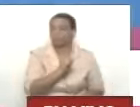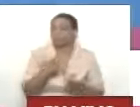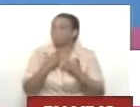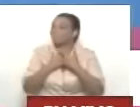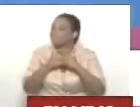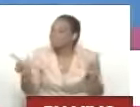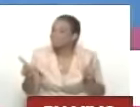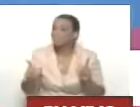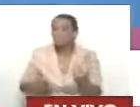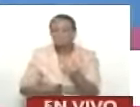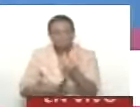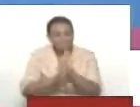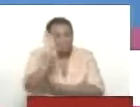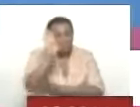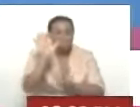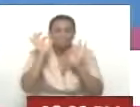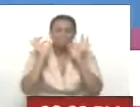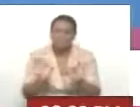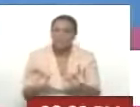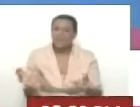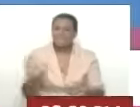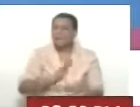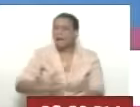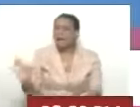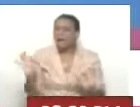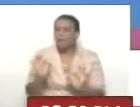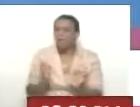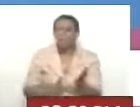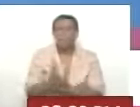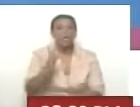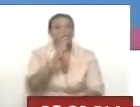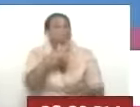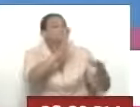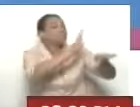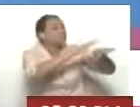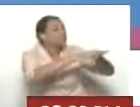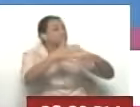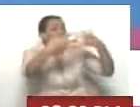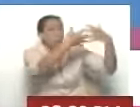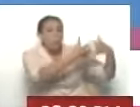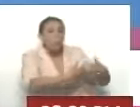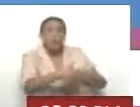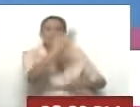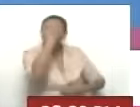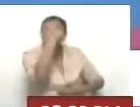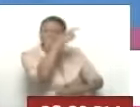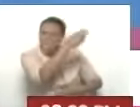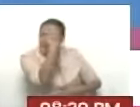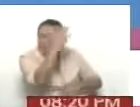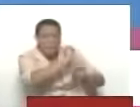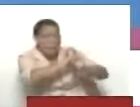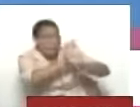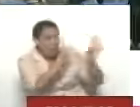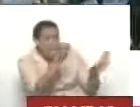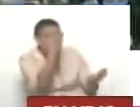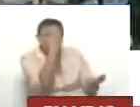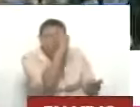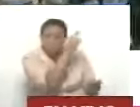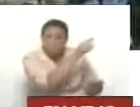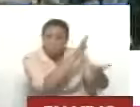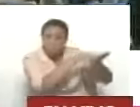su marcha económica. Nadie nos va a parar, señores gringos. Sépanlo,